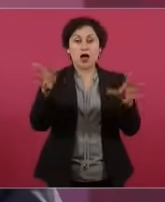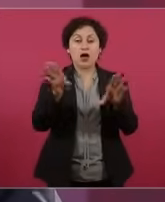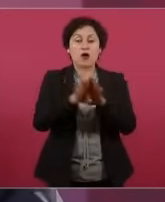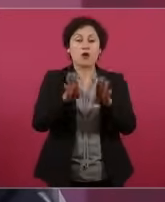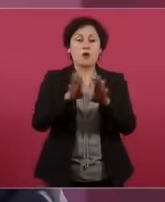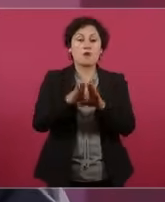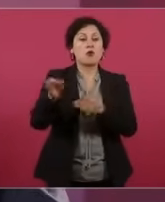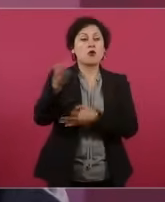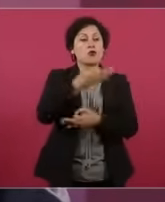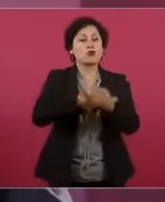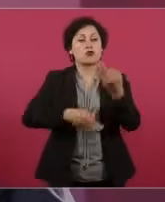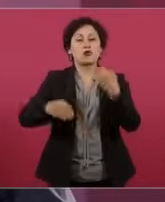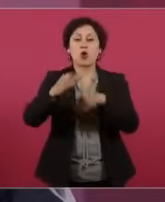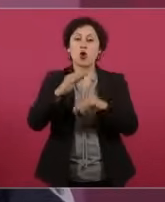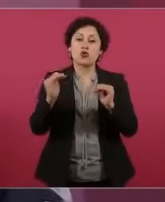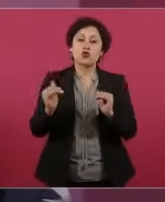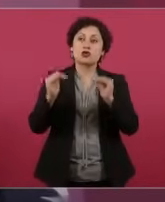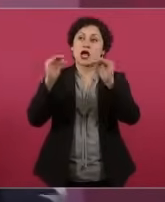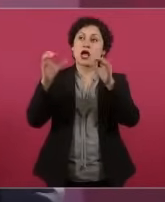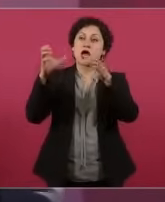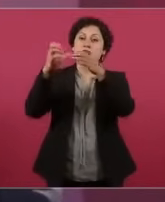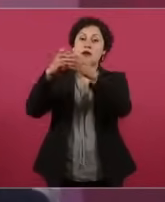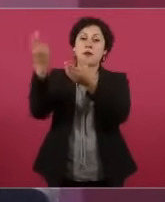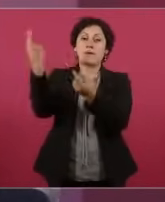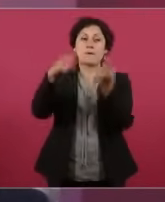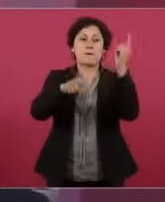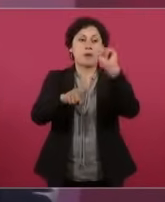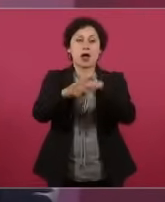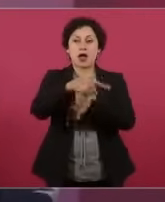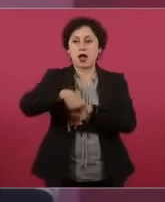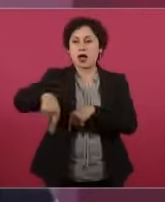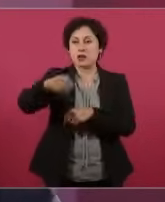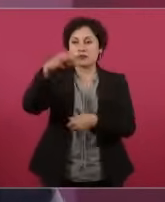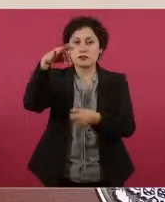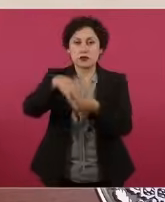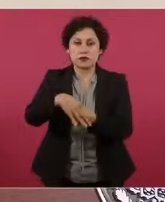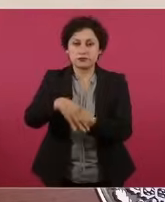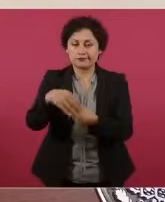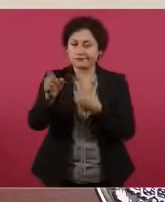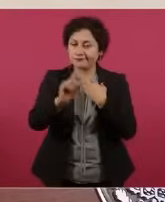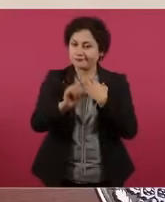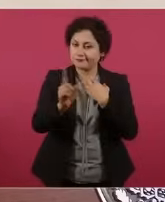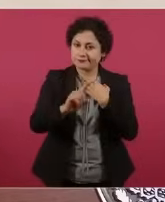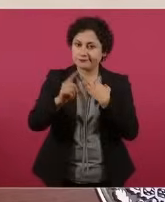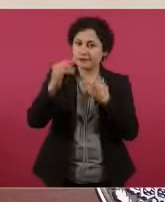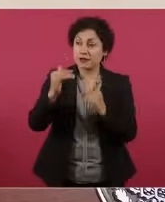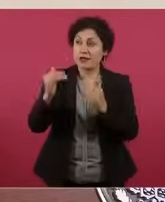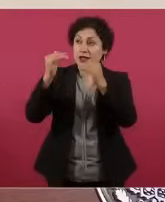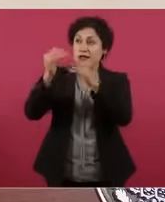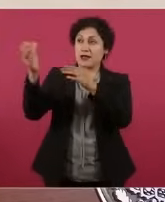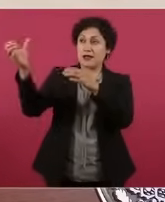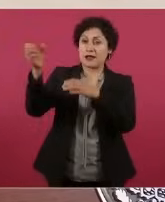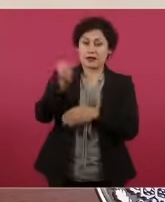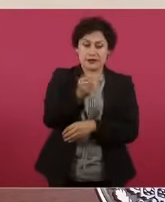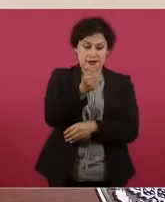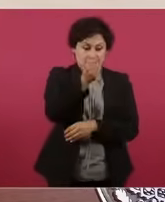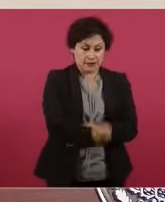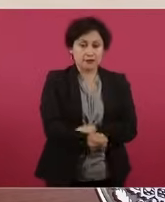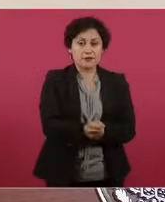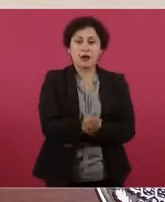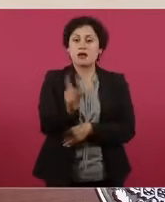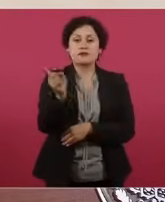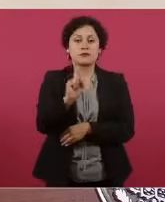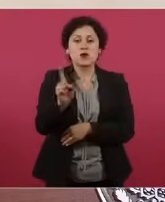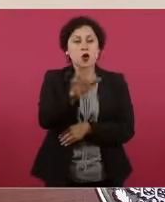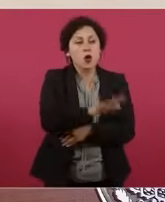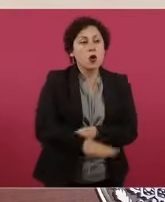que no sean los de arriba los que decidan, los que impongan, que sea el pueblo, porque eso es